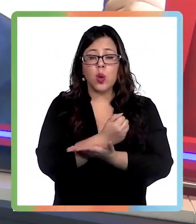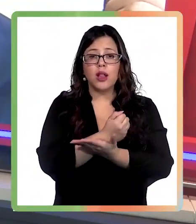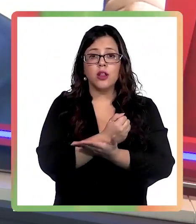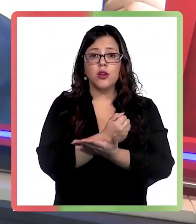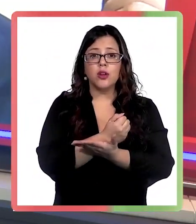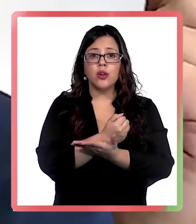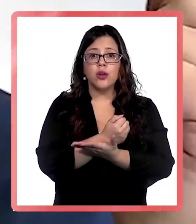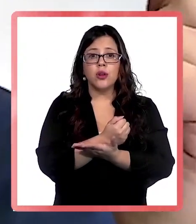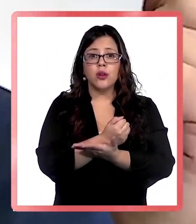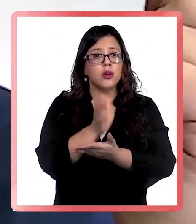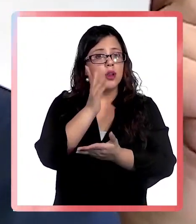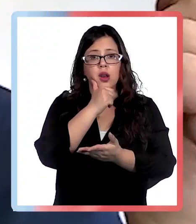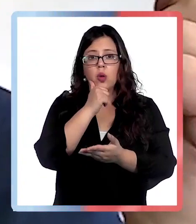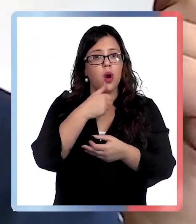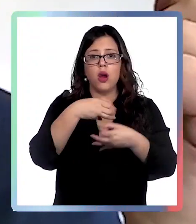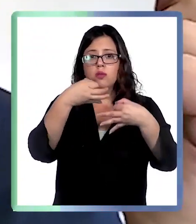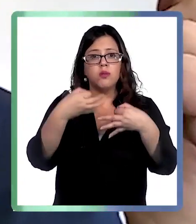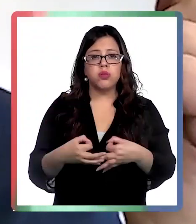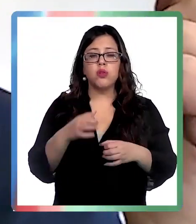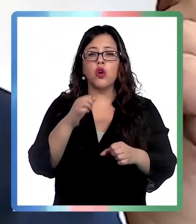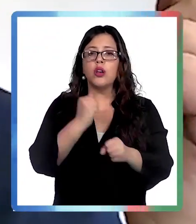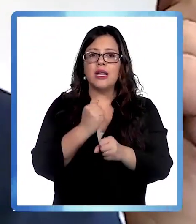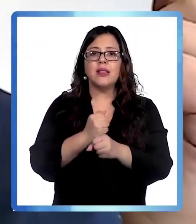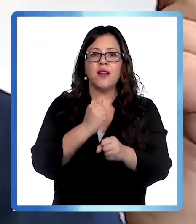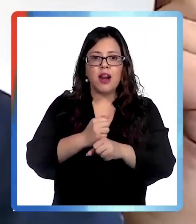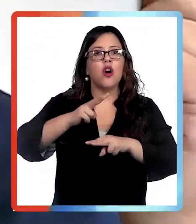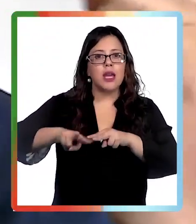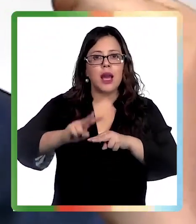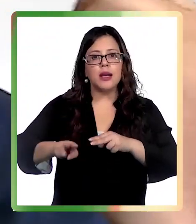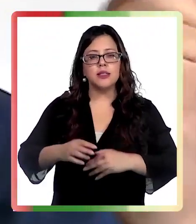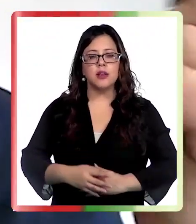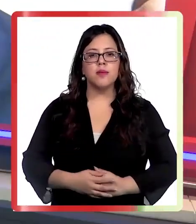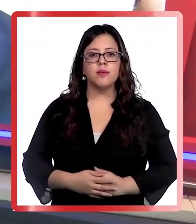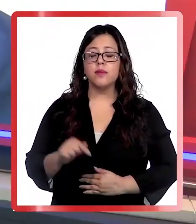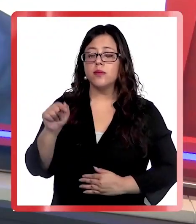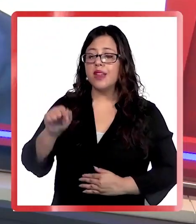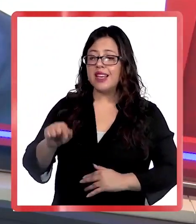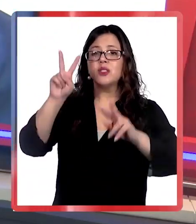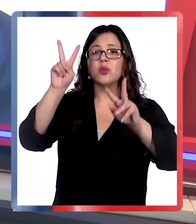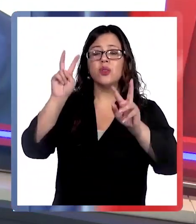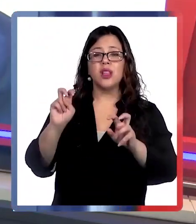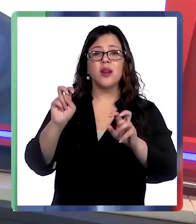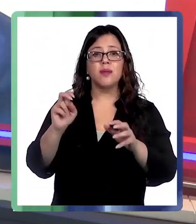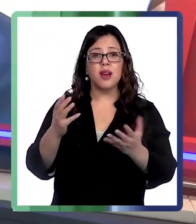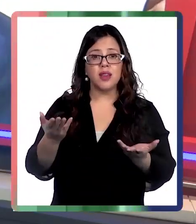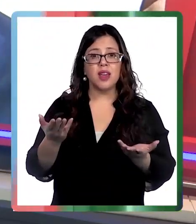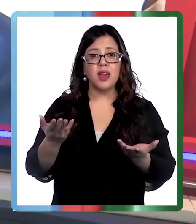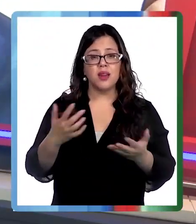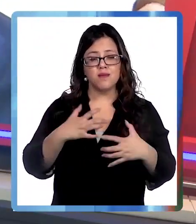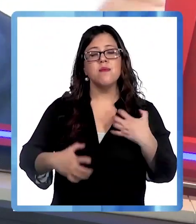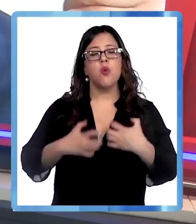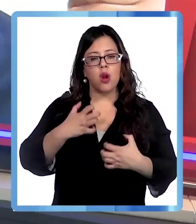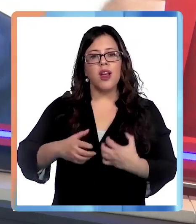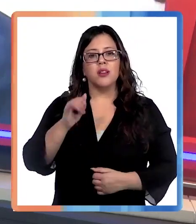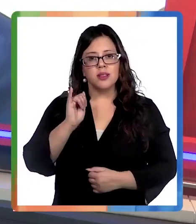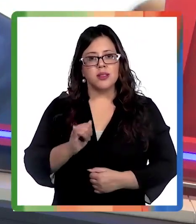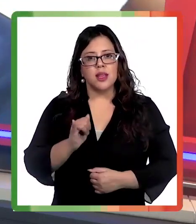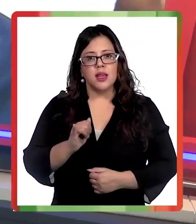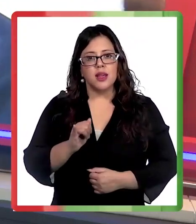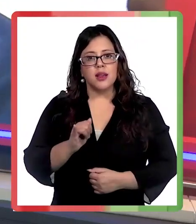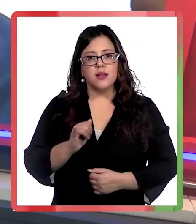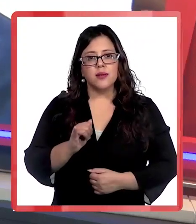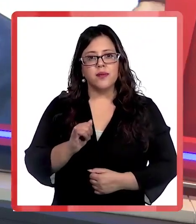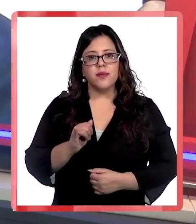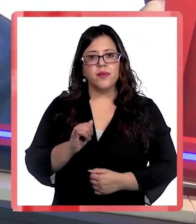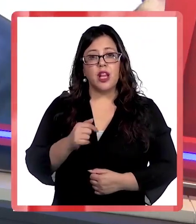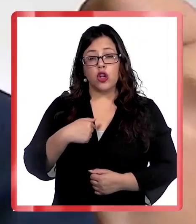trabajo que realizan. Ese es un tema en términos del malestar docente. Efectivamente, yo lo que te estaba hablando recién tenía que ver con fortalezas y cómo estas se